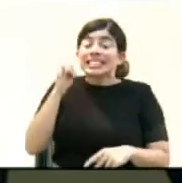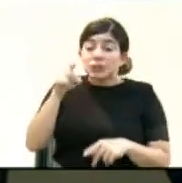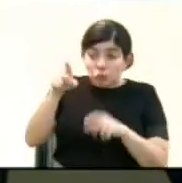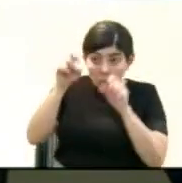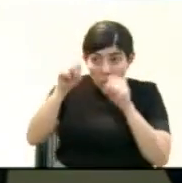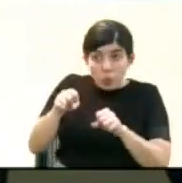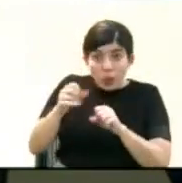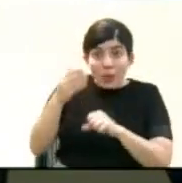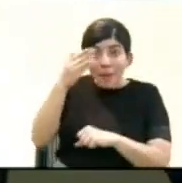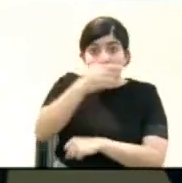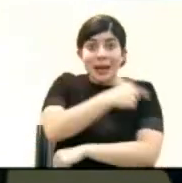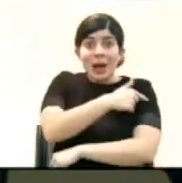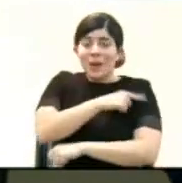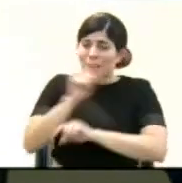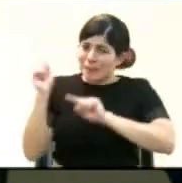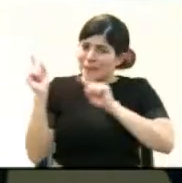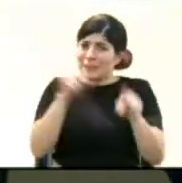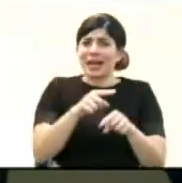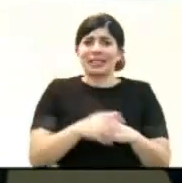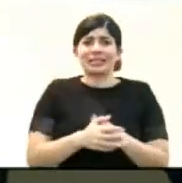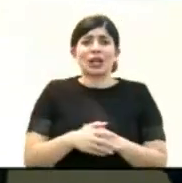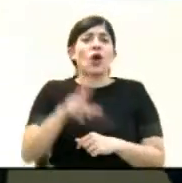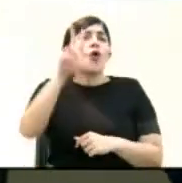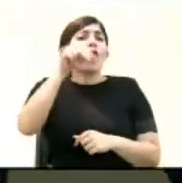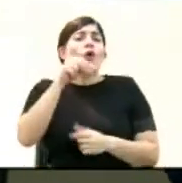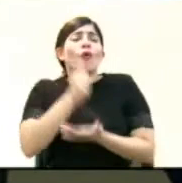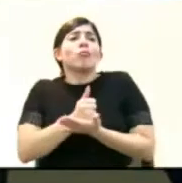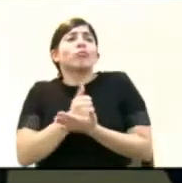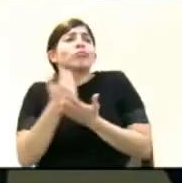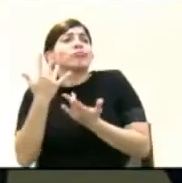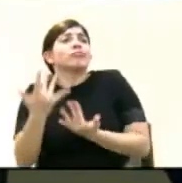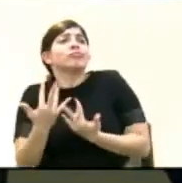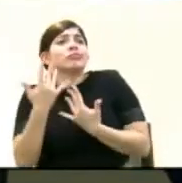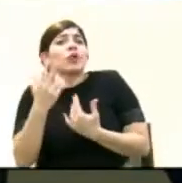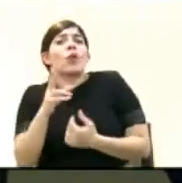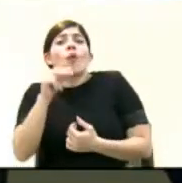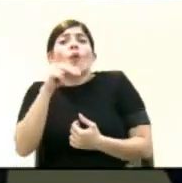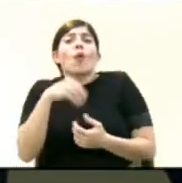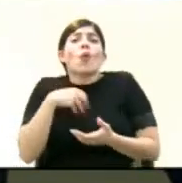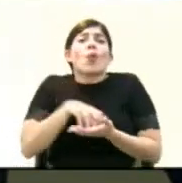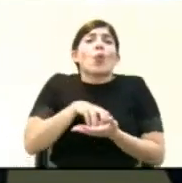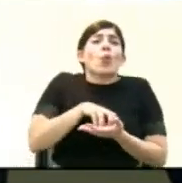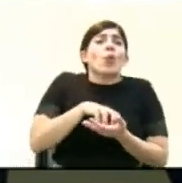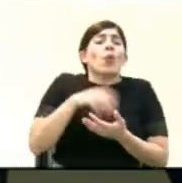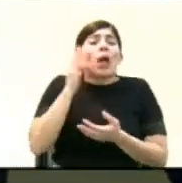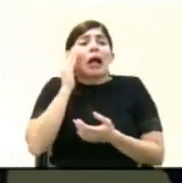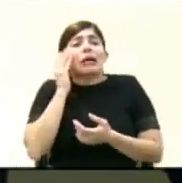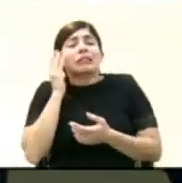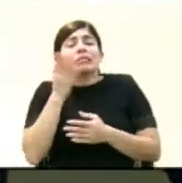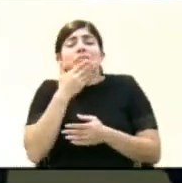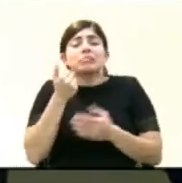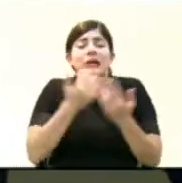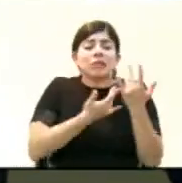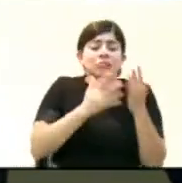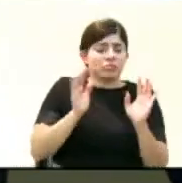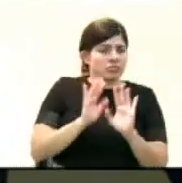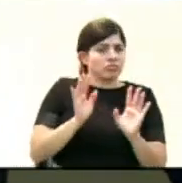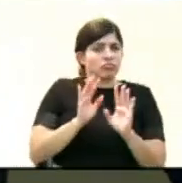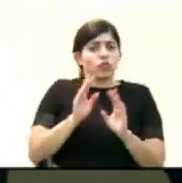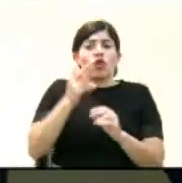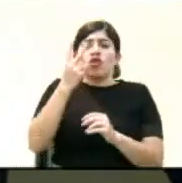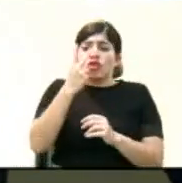de vacunarse lo hagan. No se queden esperando, no se queden con la duda. Las 2